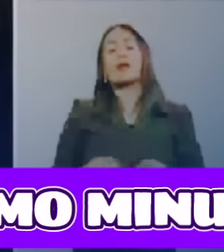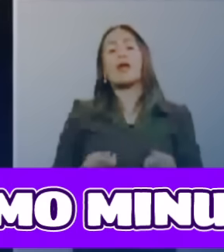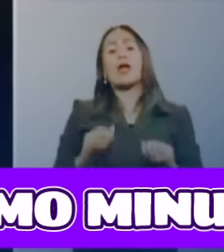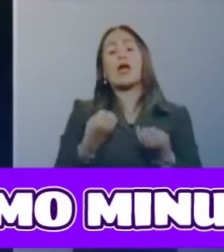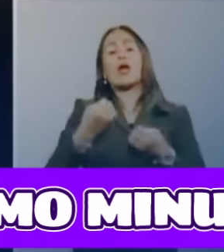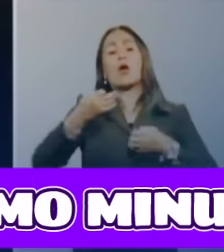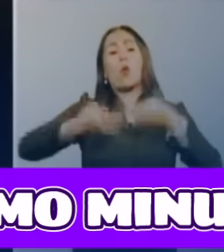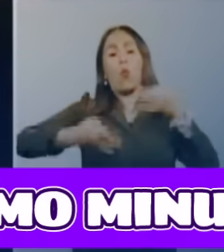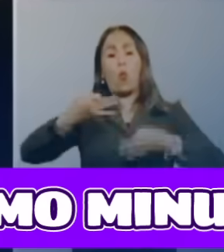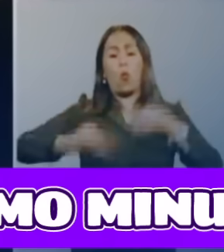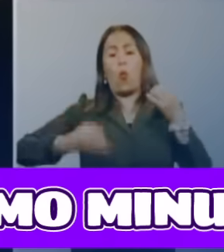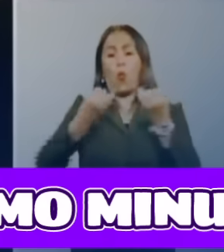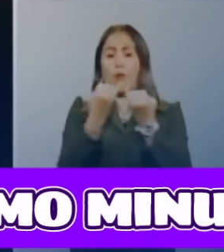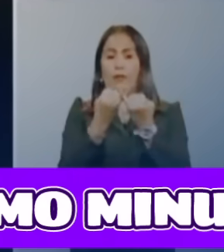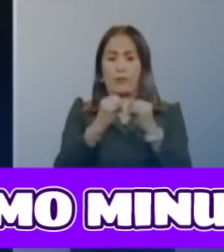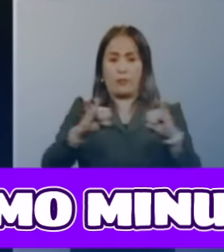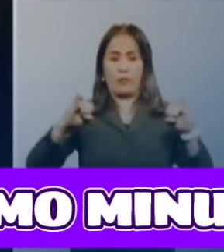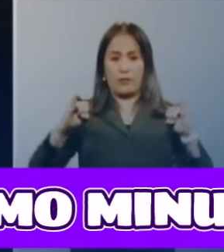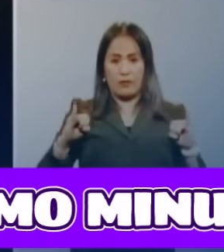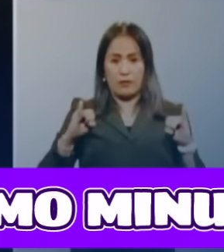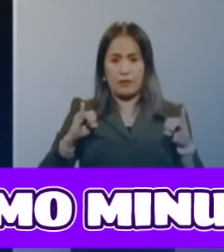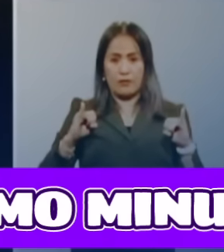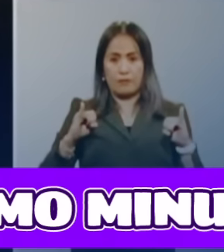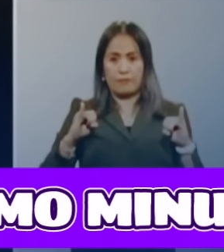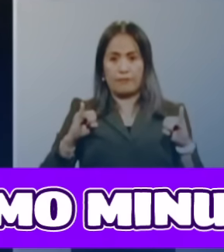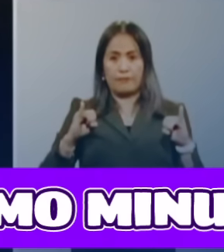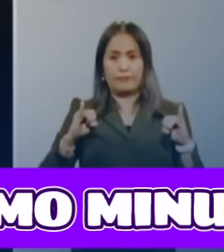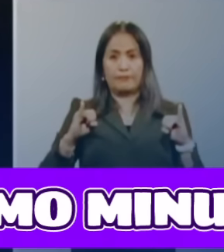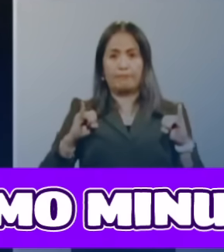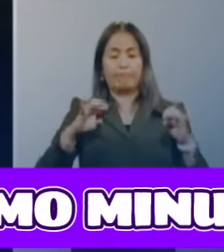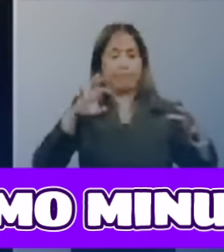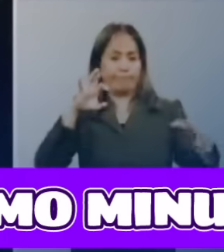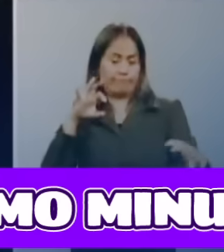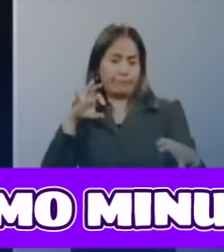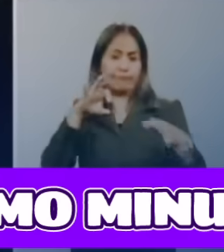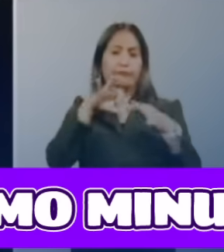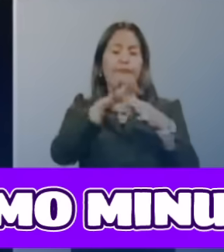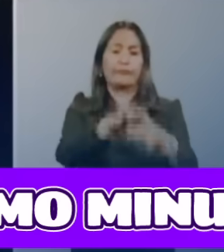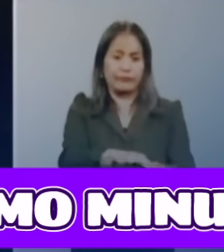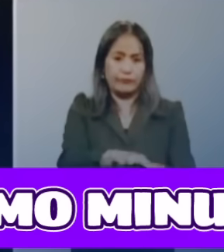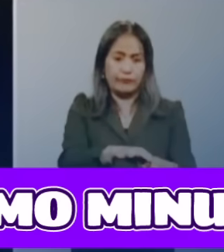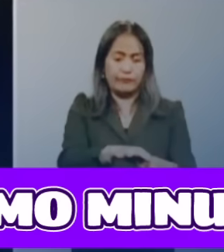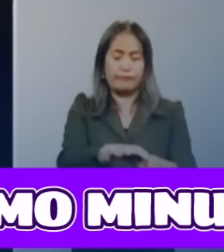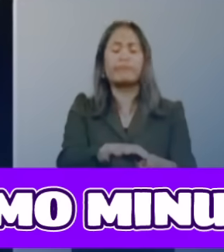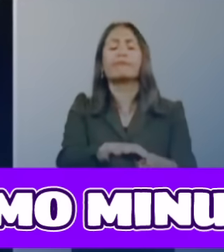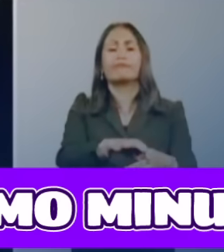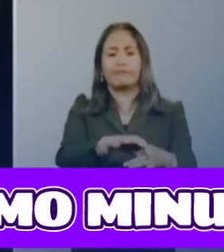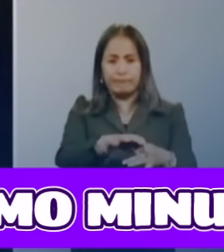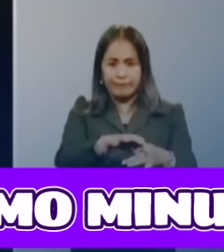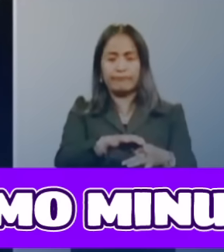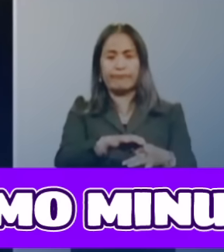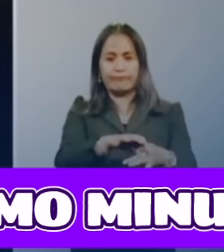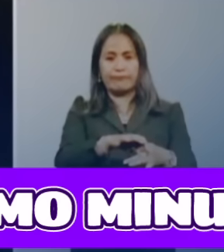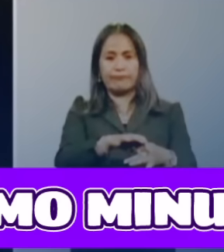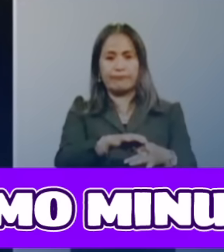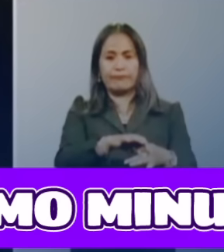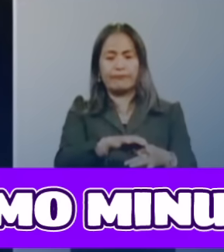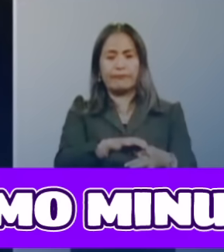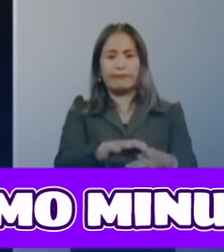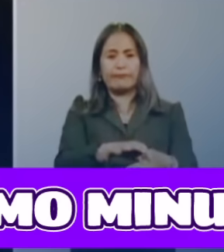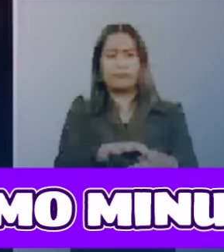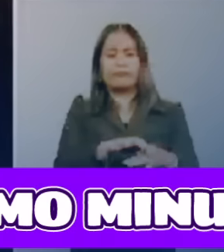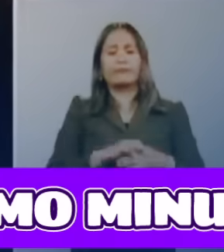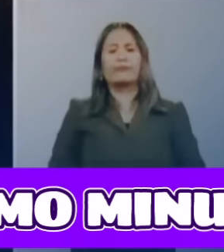judicial está directamente vinculada con la esencia misma